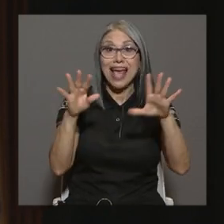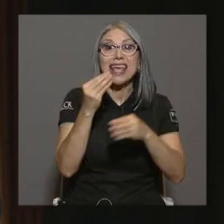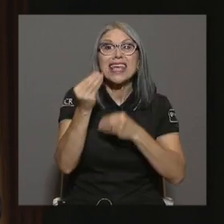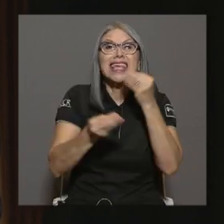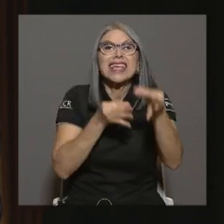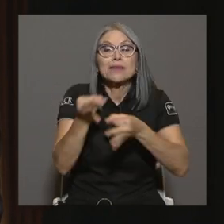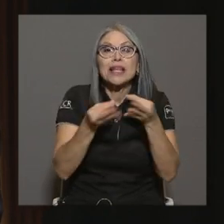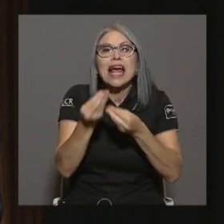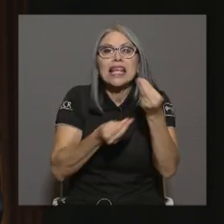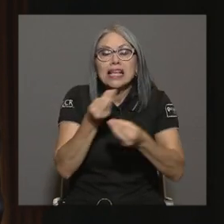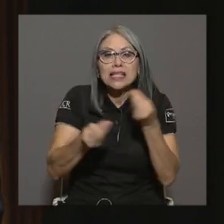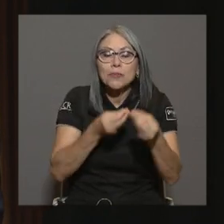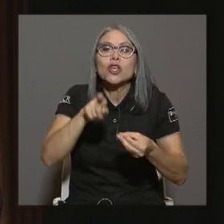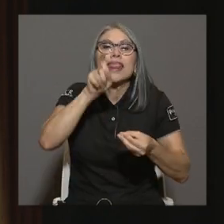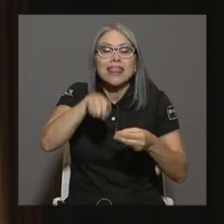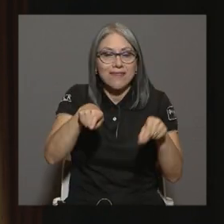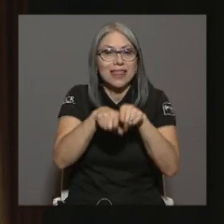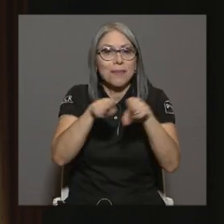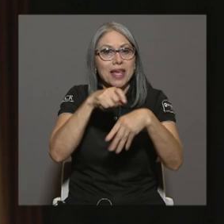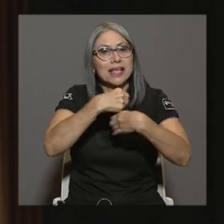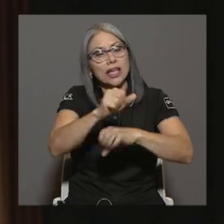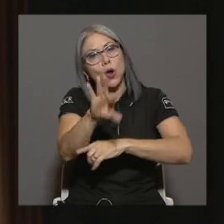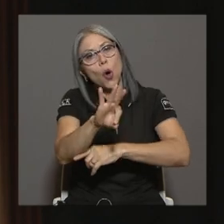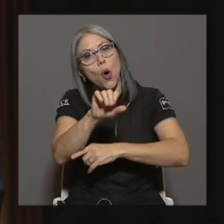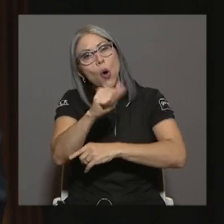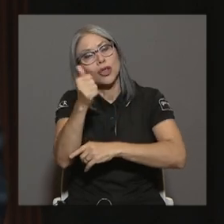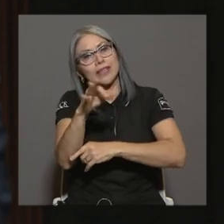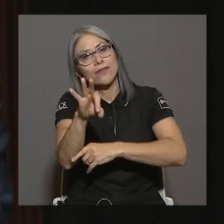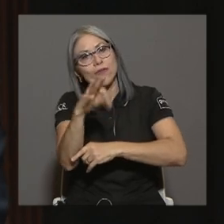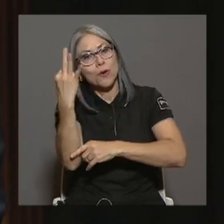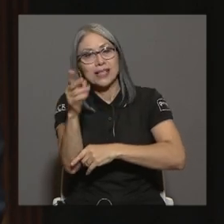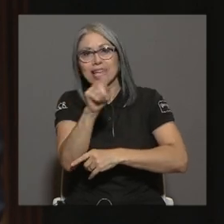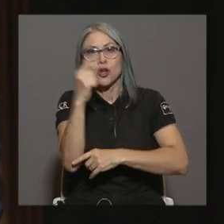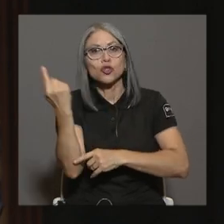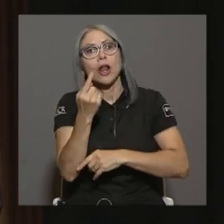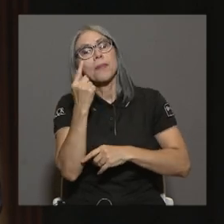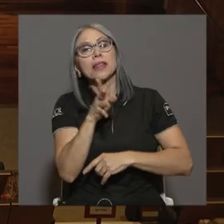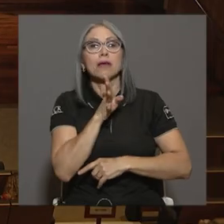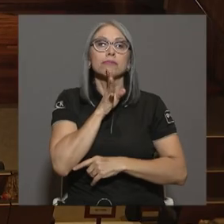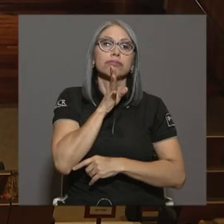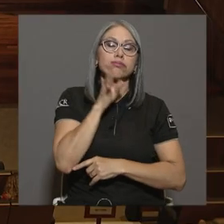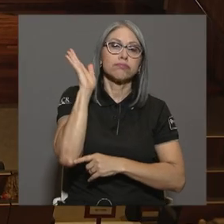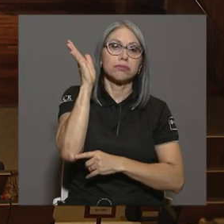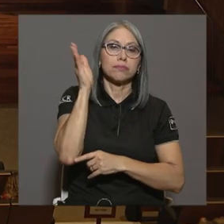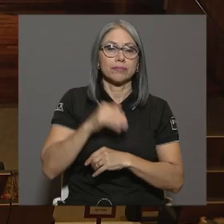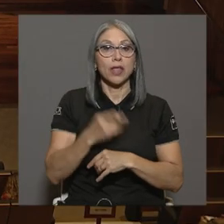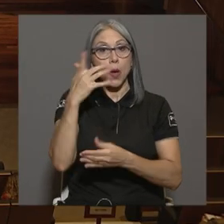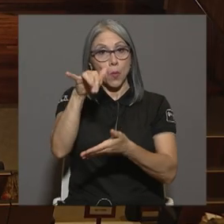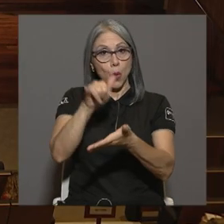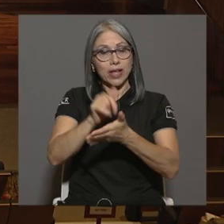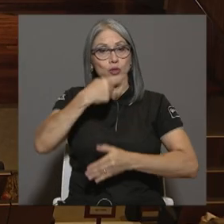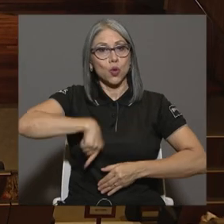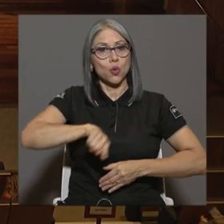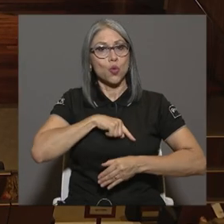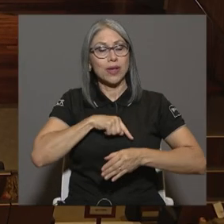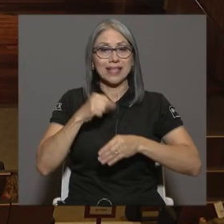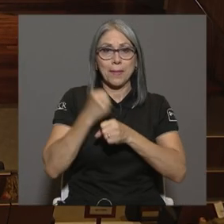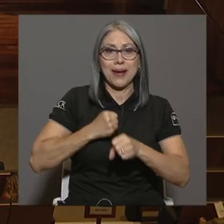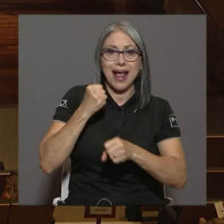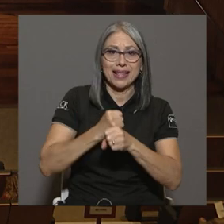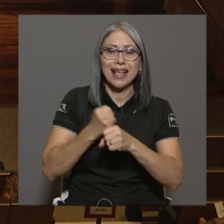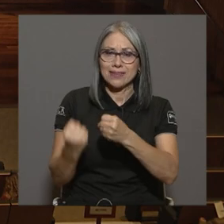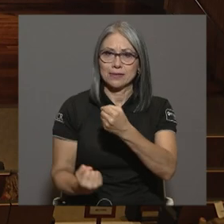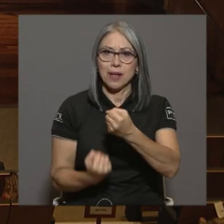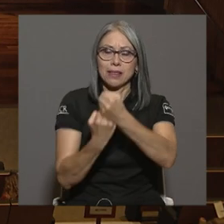y legitimarse mediante otros mecanismos que no la idealicen solo en discursos. Por ello, nuestra práctica se ve respaldada por